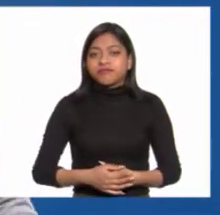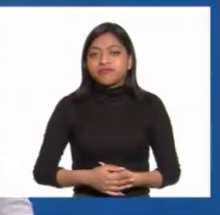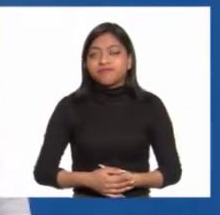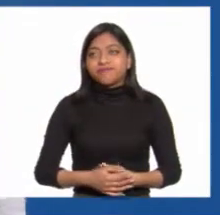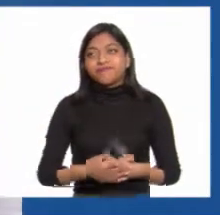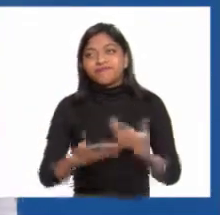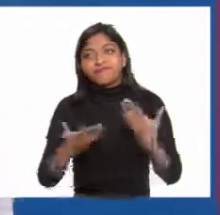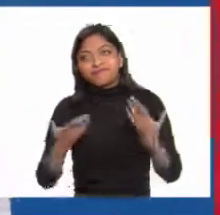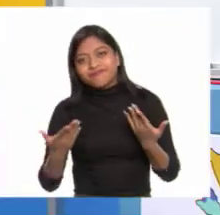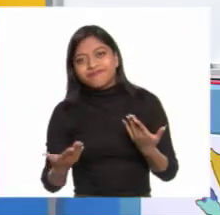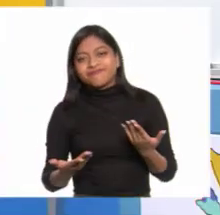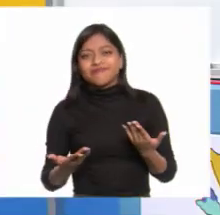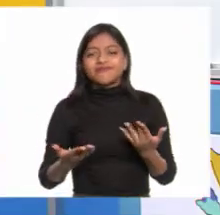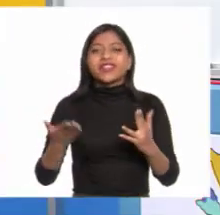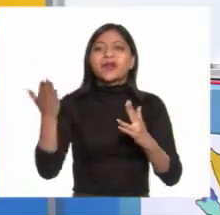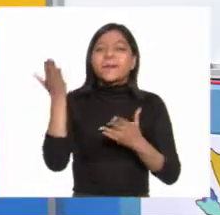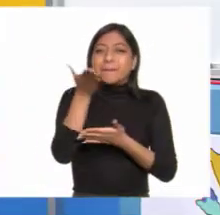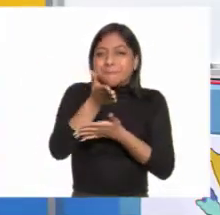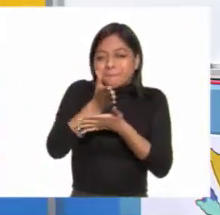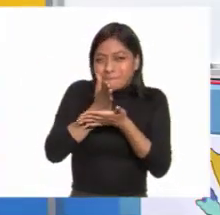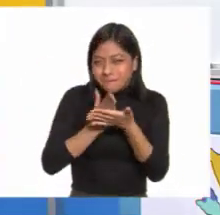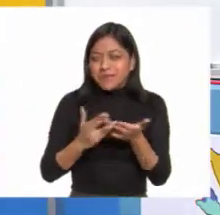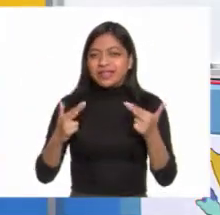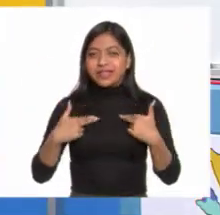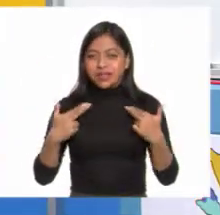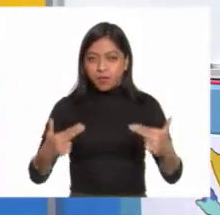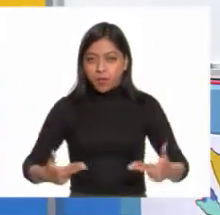eres mitad humano y mitad animal.